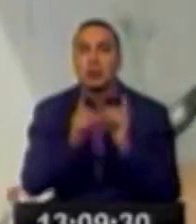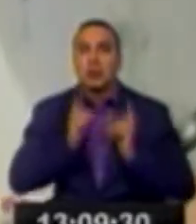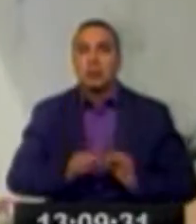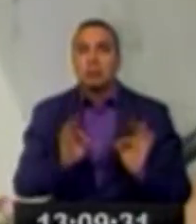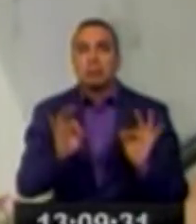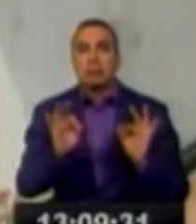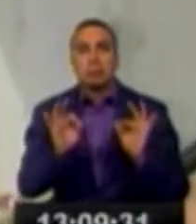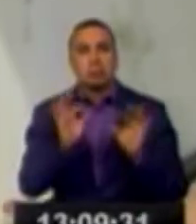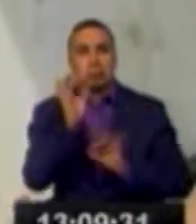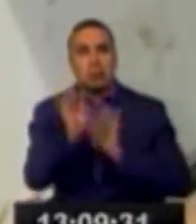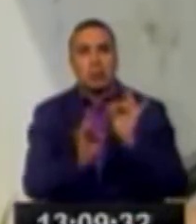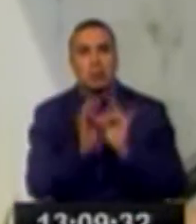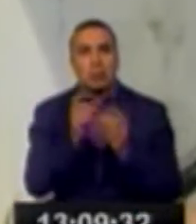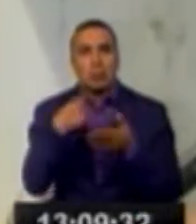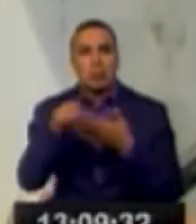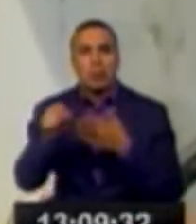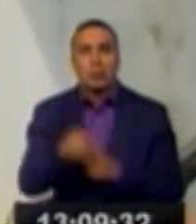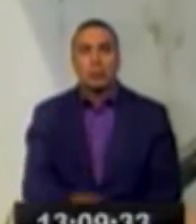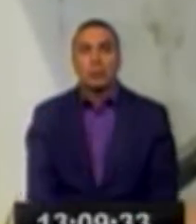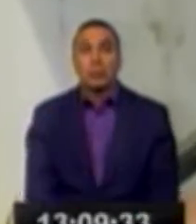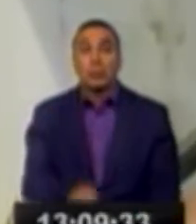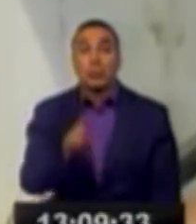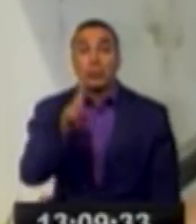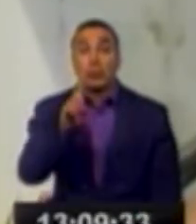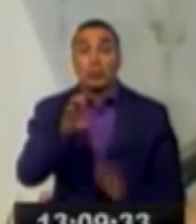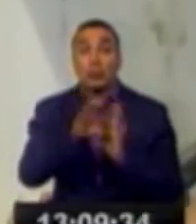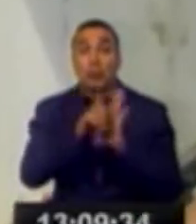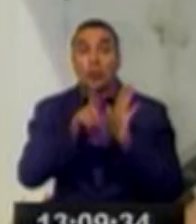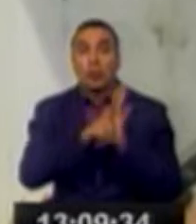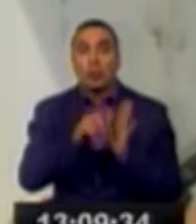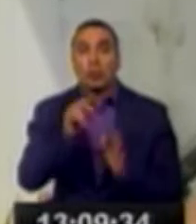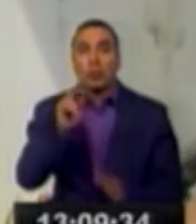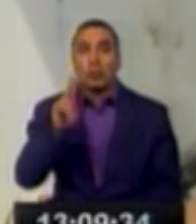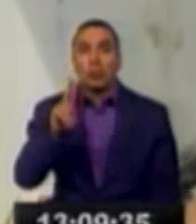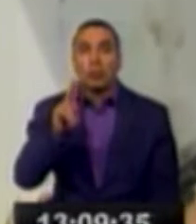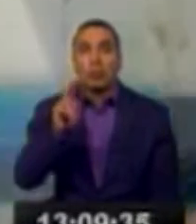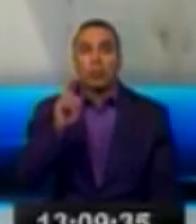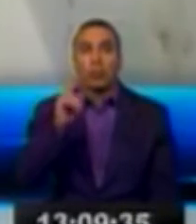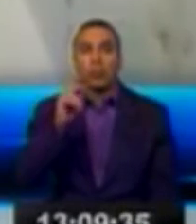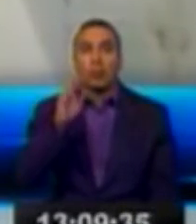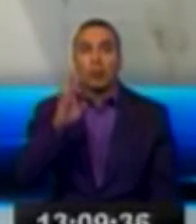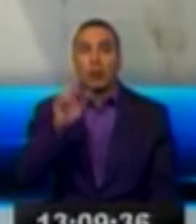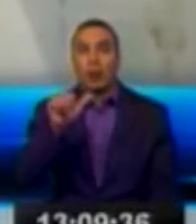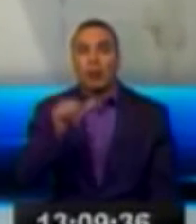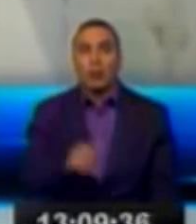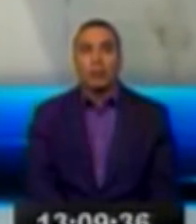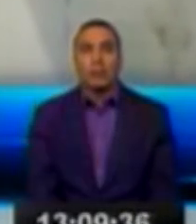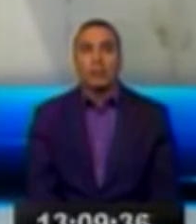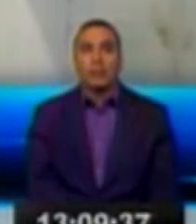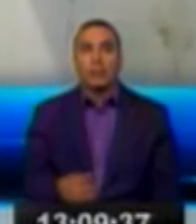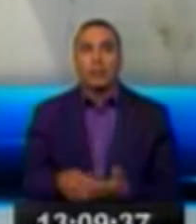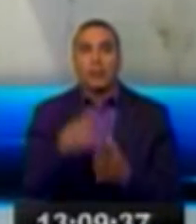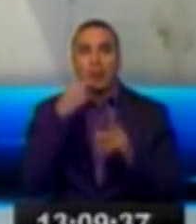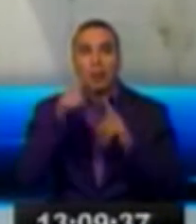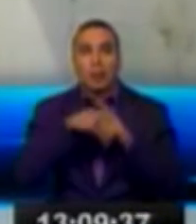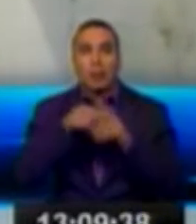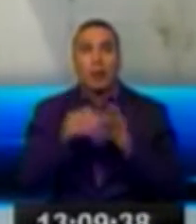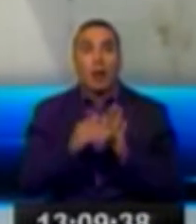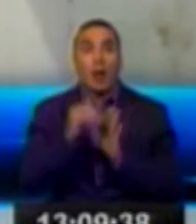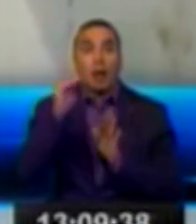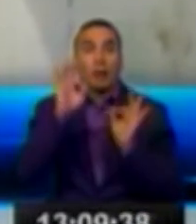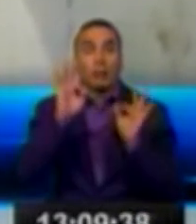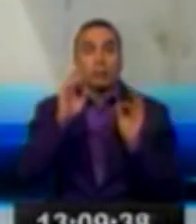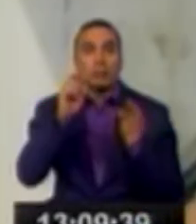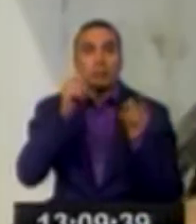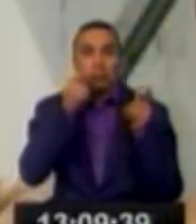a los proveedores, tiene un código que se llama UTPA. O sea, la unidad de temperatura alta, que es la que